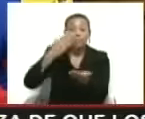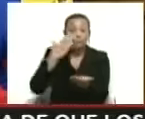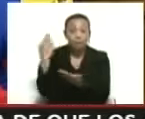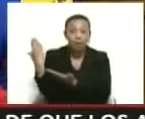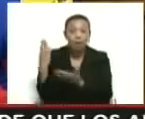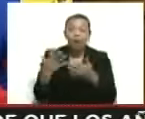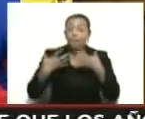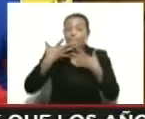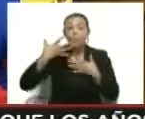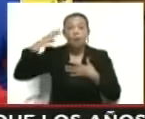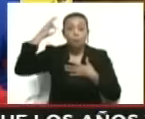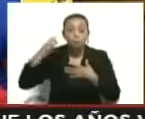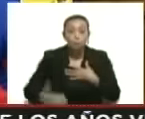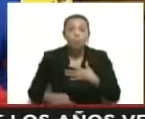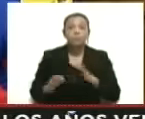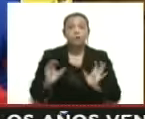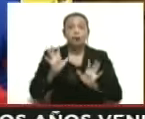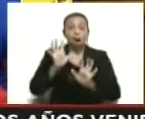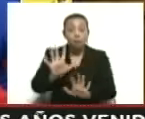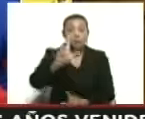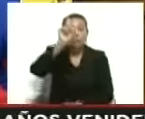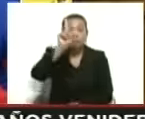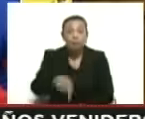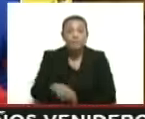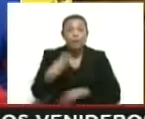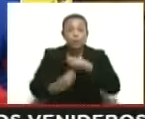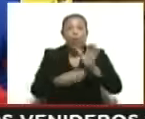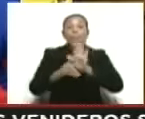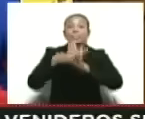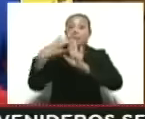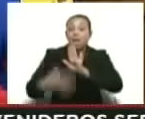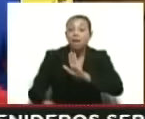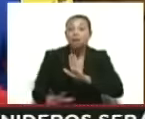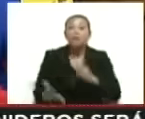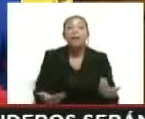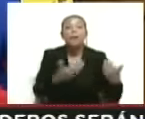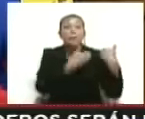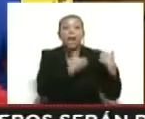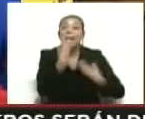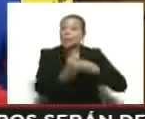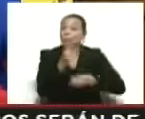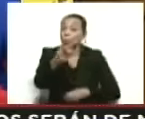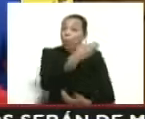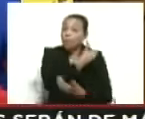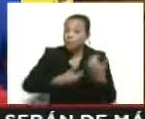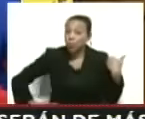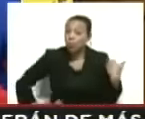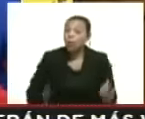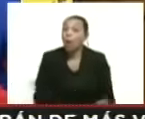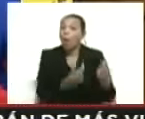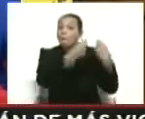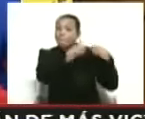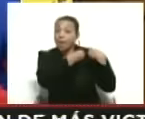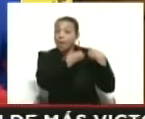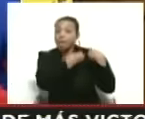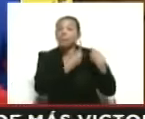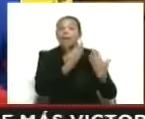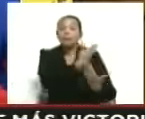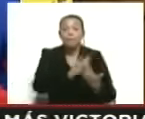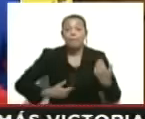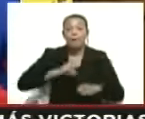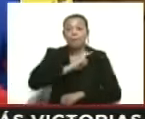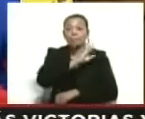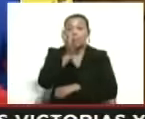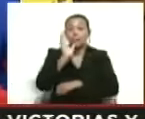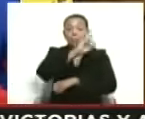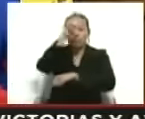participativa y protagónica, así como ejercer los deberes y las responsabilidades que le competen como presidente de la